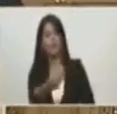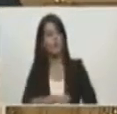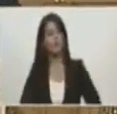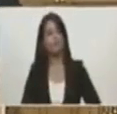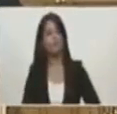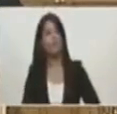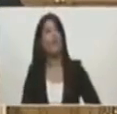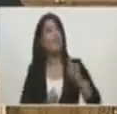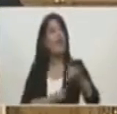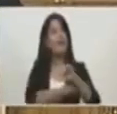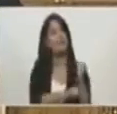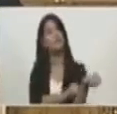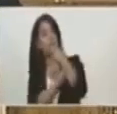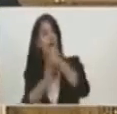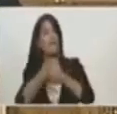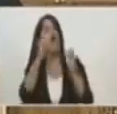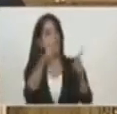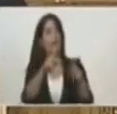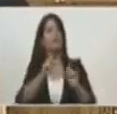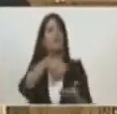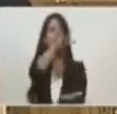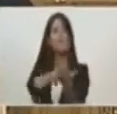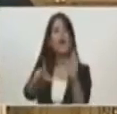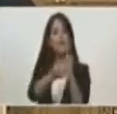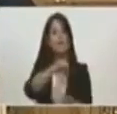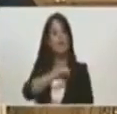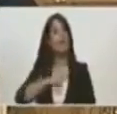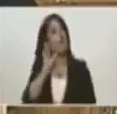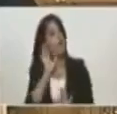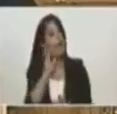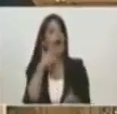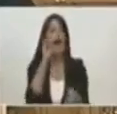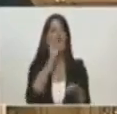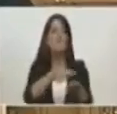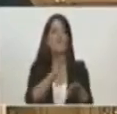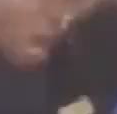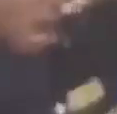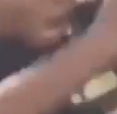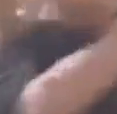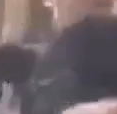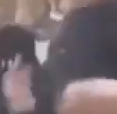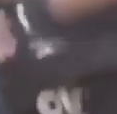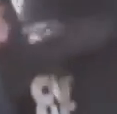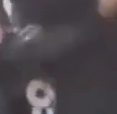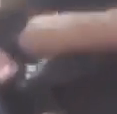Tendrán que derrocarme para aprobar una ley de privatización. Se los digo. No.